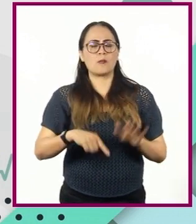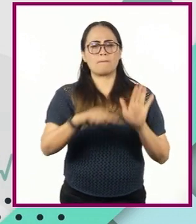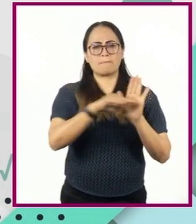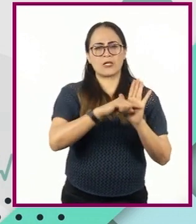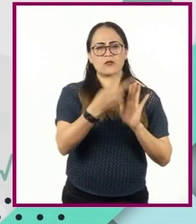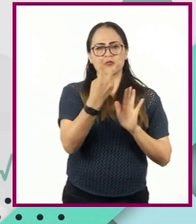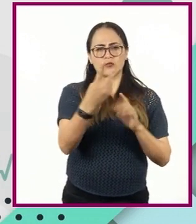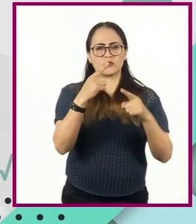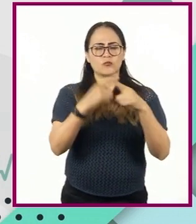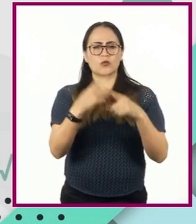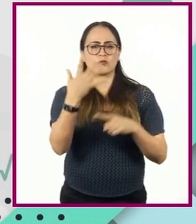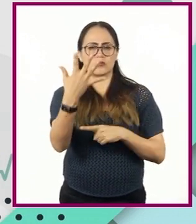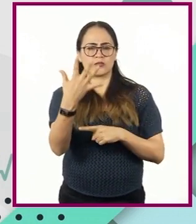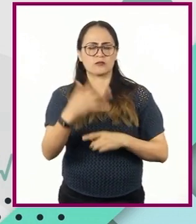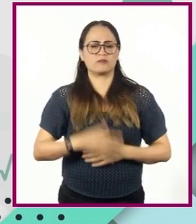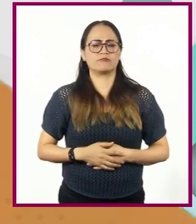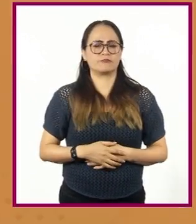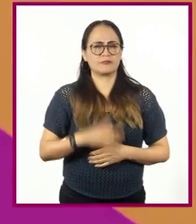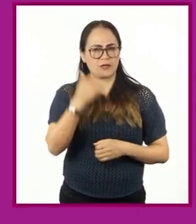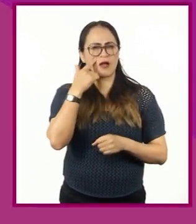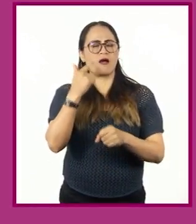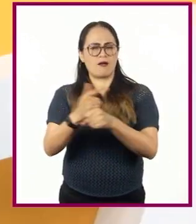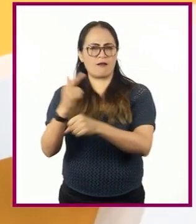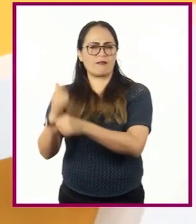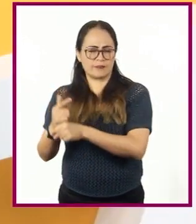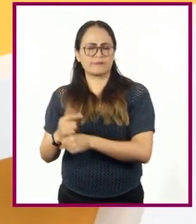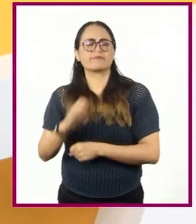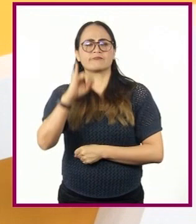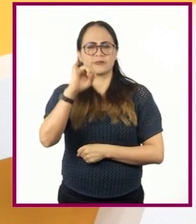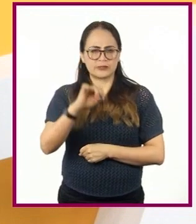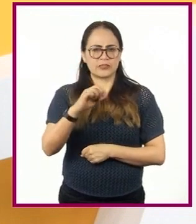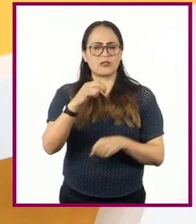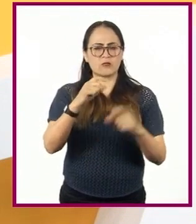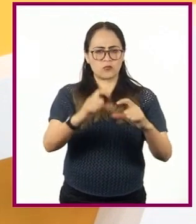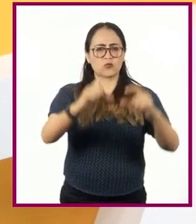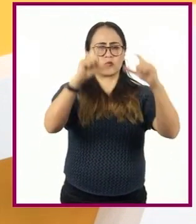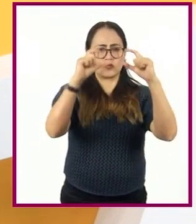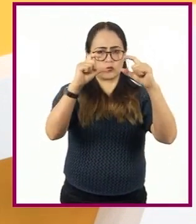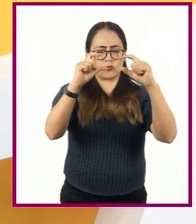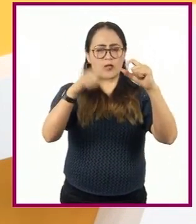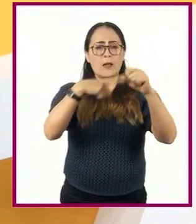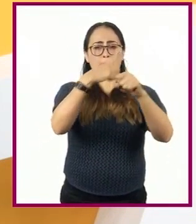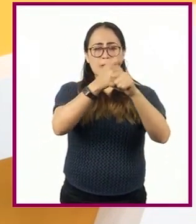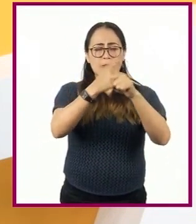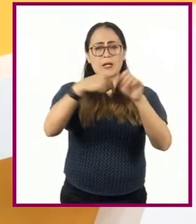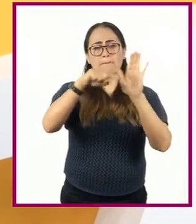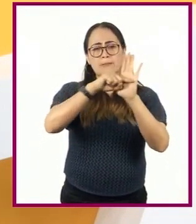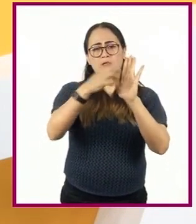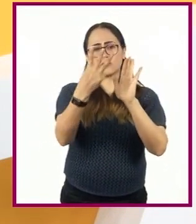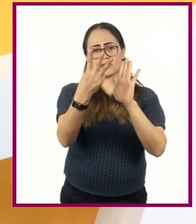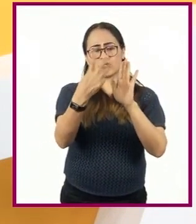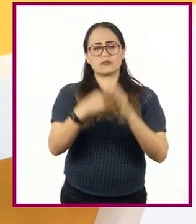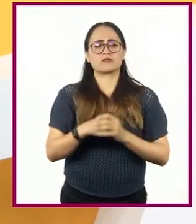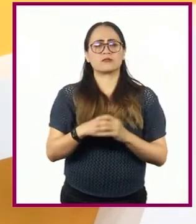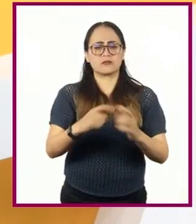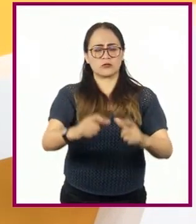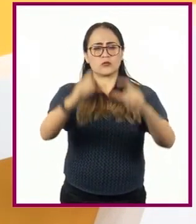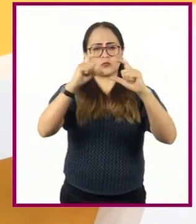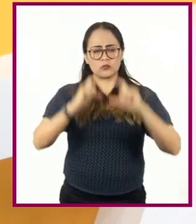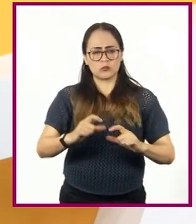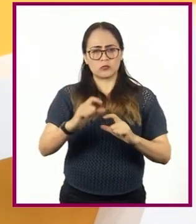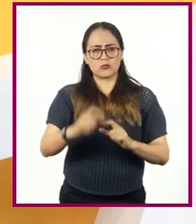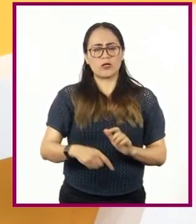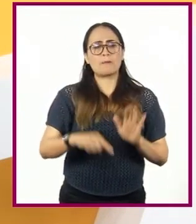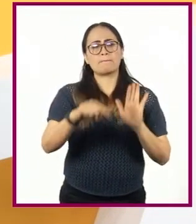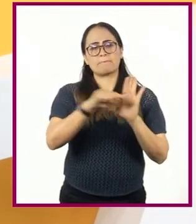negativo por 5. Identificamos que en la expresión 1 el factor es 3 negativo y en la expresión 2